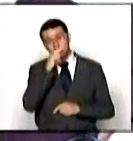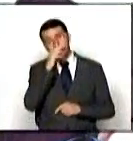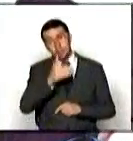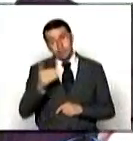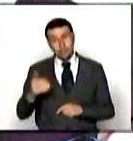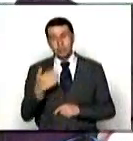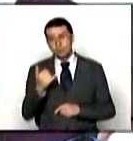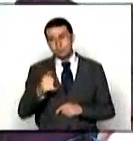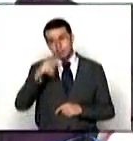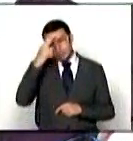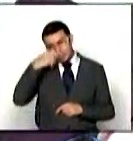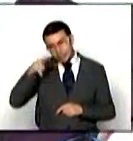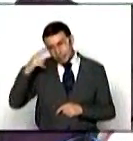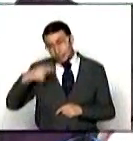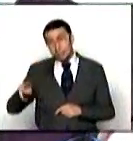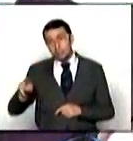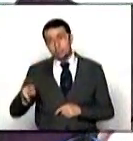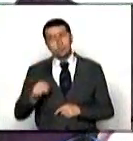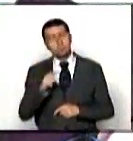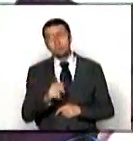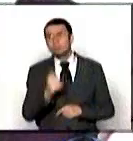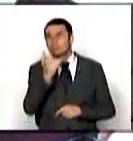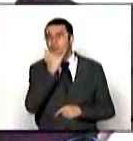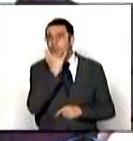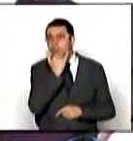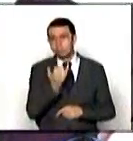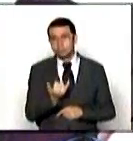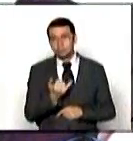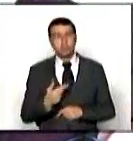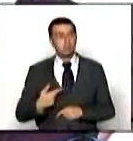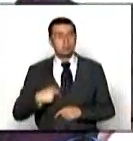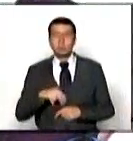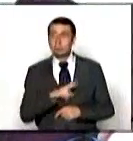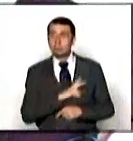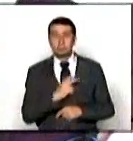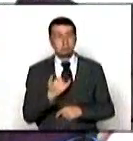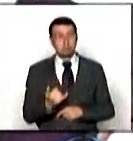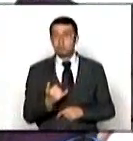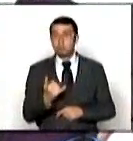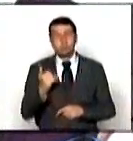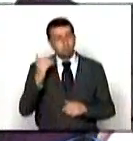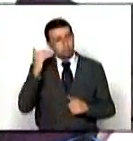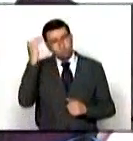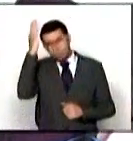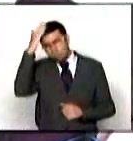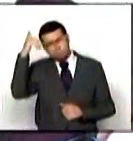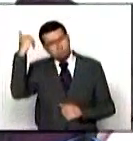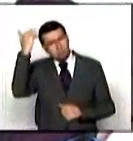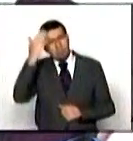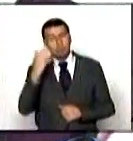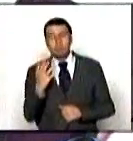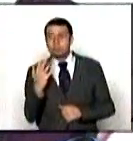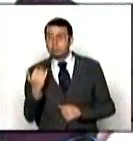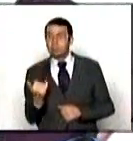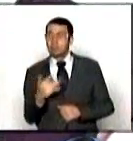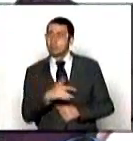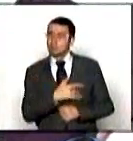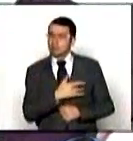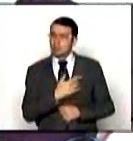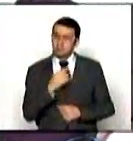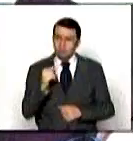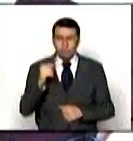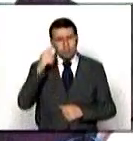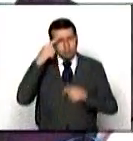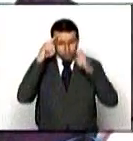hijos. Y esto radica en que no somos conscientes de que muchas veces esos síntomas, la fiebre que presentan los niños,